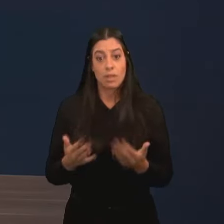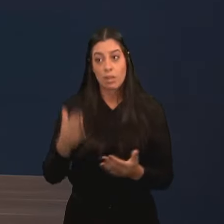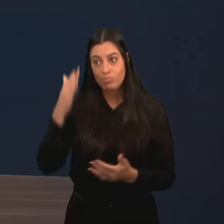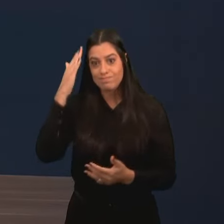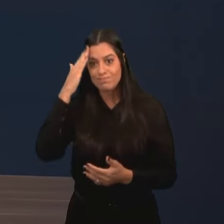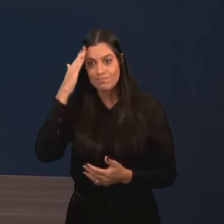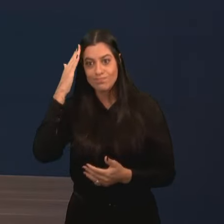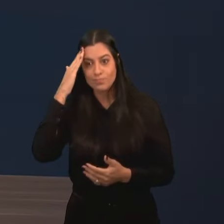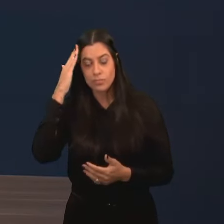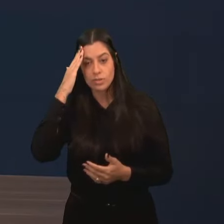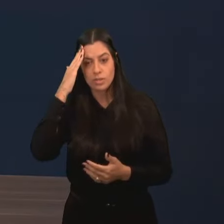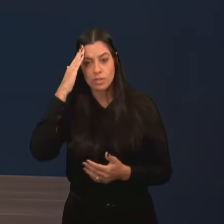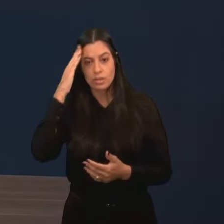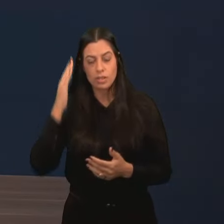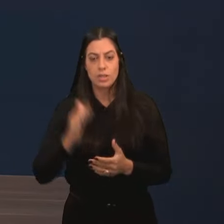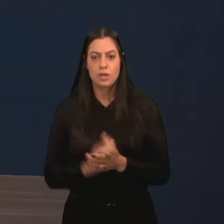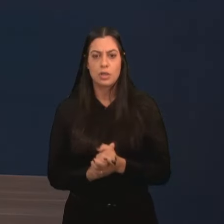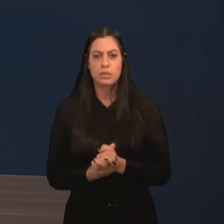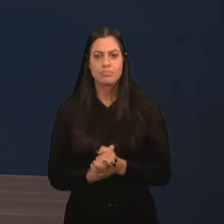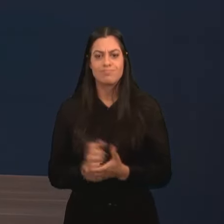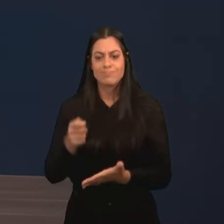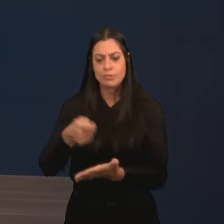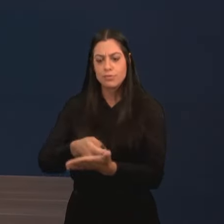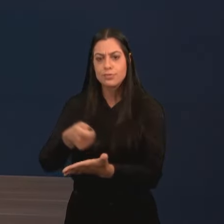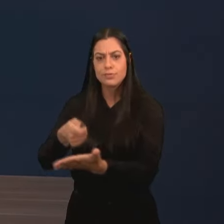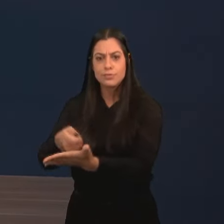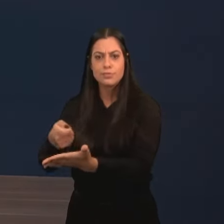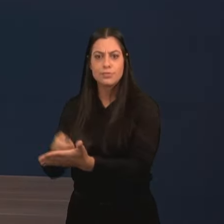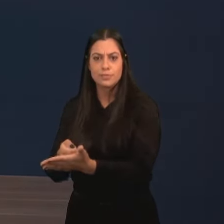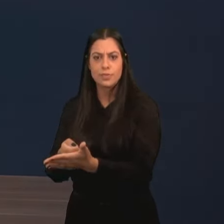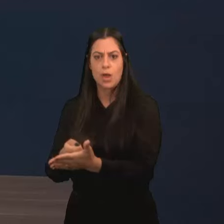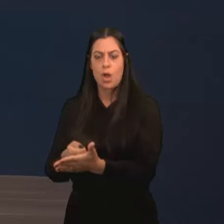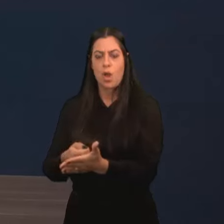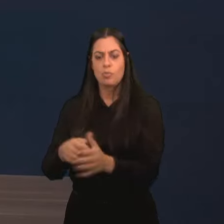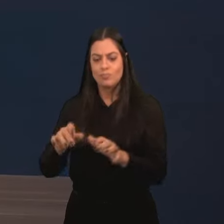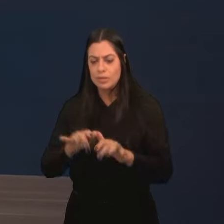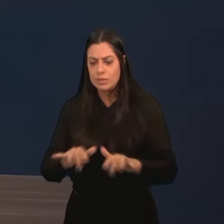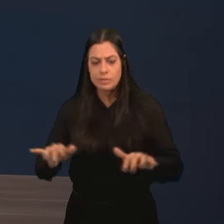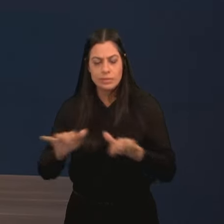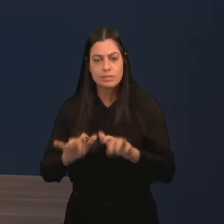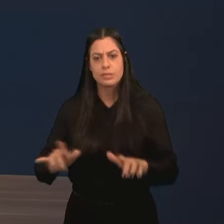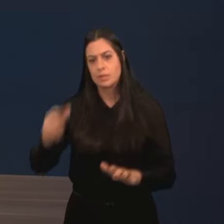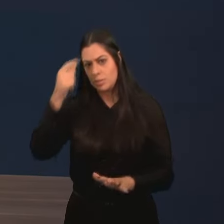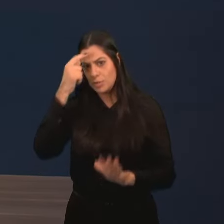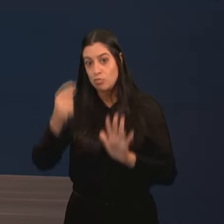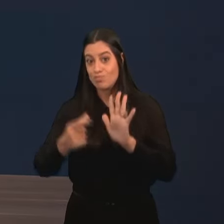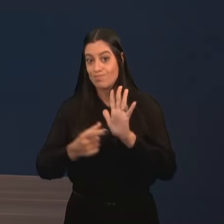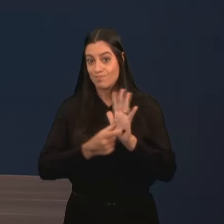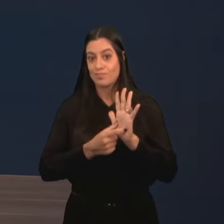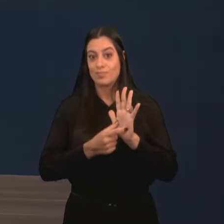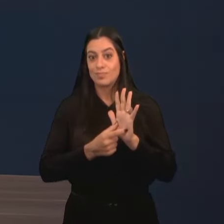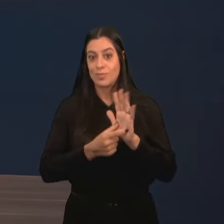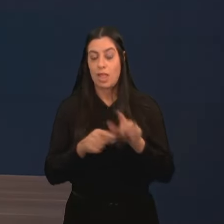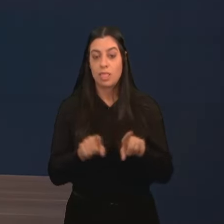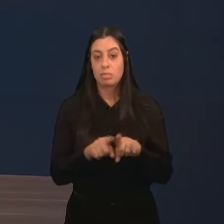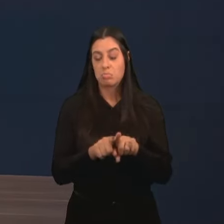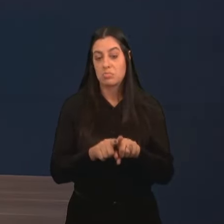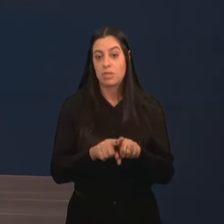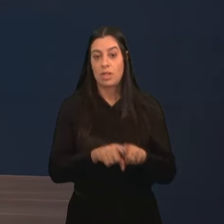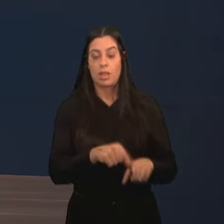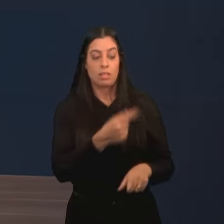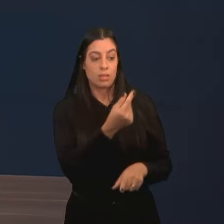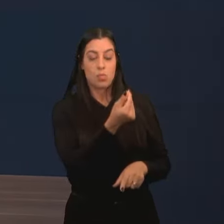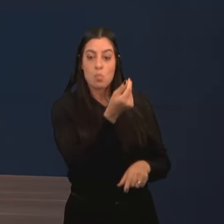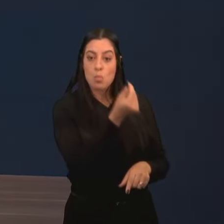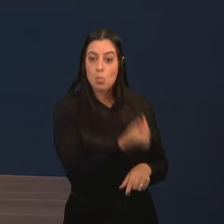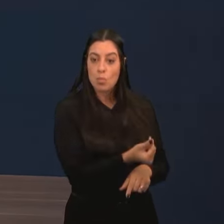Entonces, comprendiendo, por ejemplo, que la aplicación de sistemas inteligentes ha propiciado